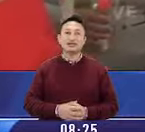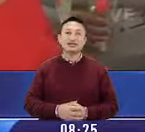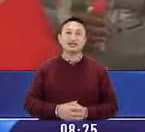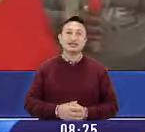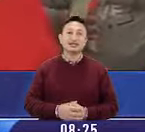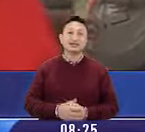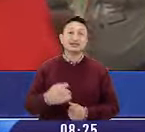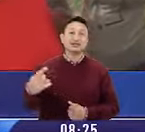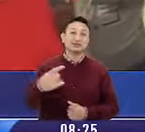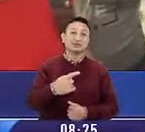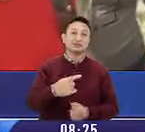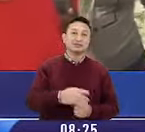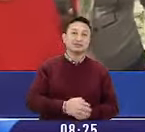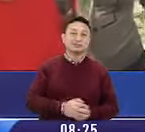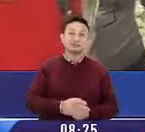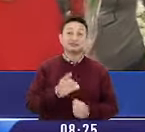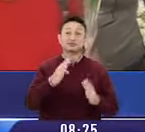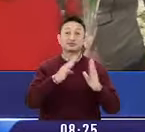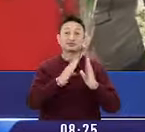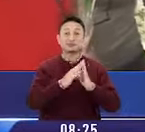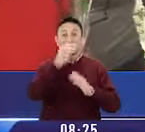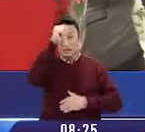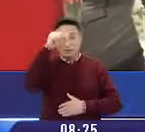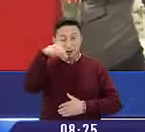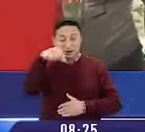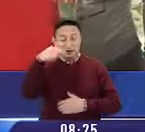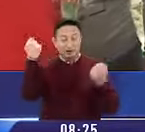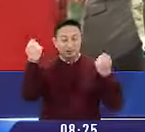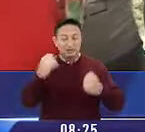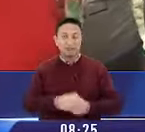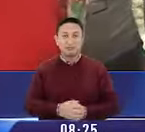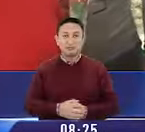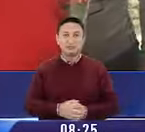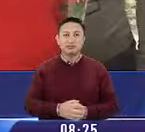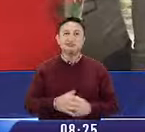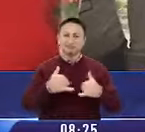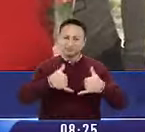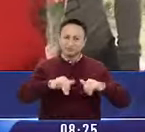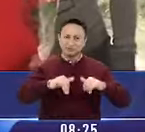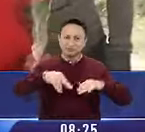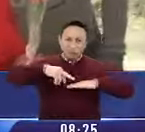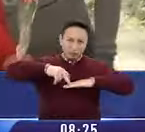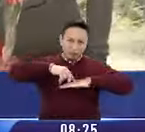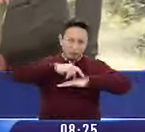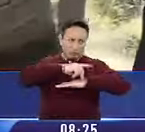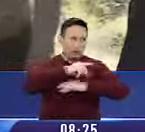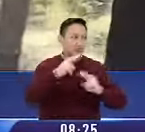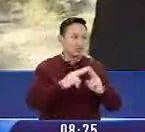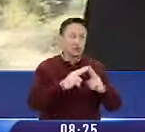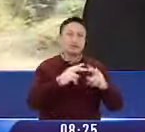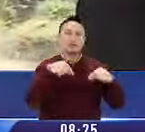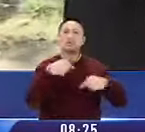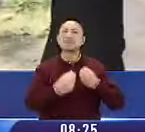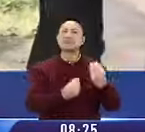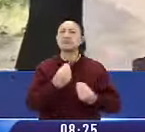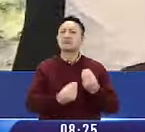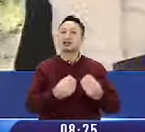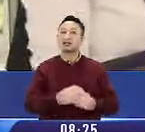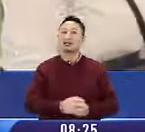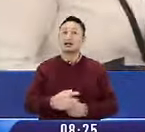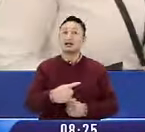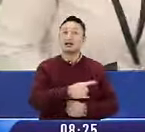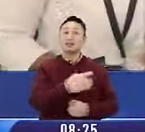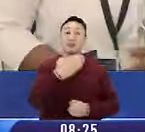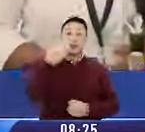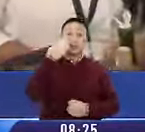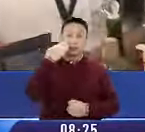voy llevando ya para la casita, para el día domingo, para la celebración. Pero vamos a seguir caminando, vamos a seguir conociendo qué es lo que hacen acá estas